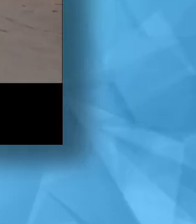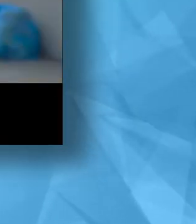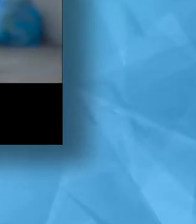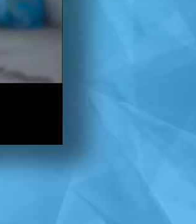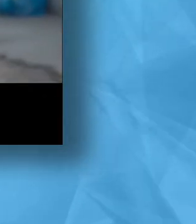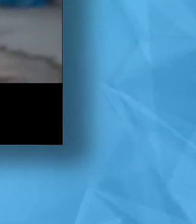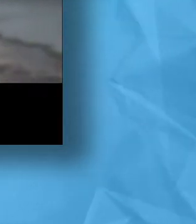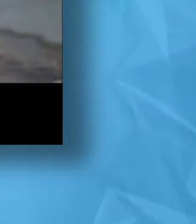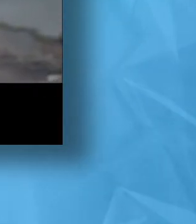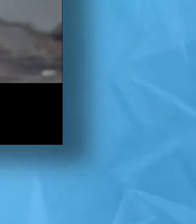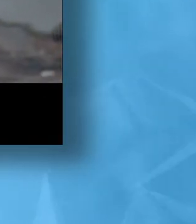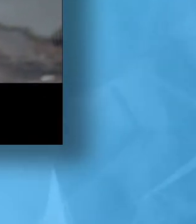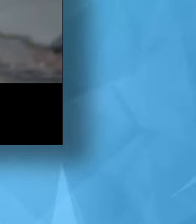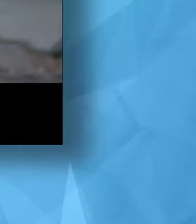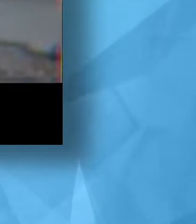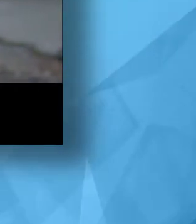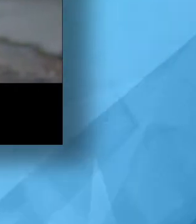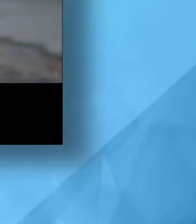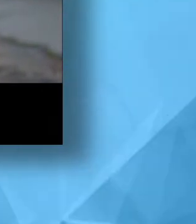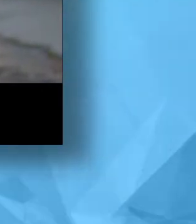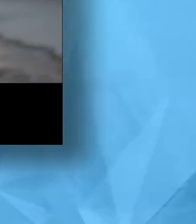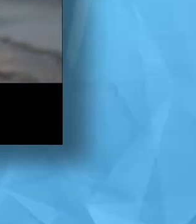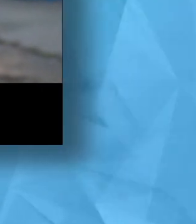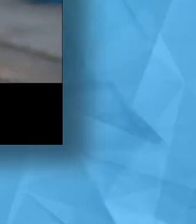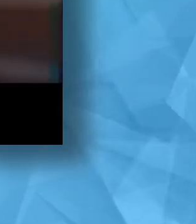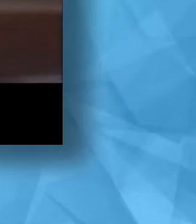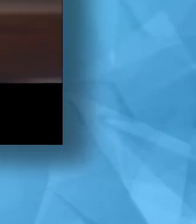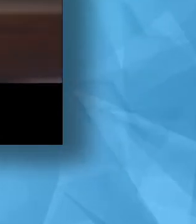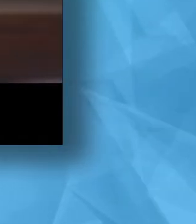I couldn't keep up physically.